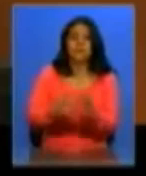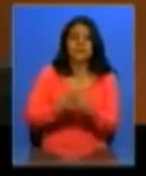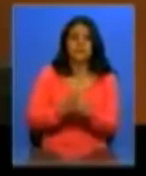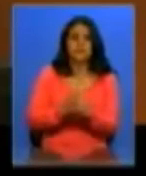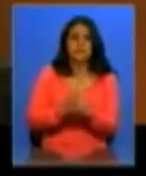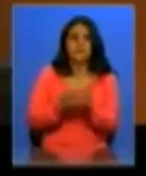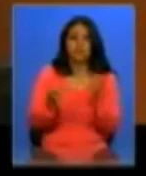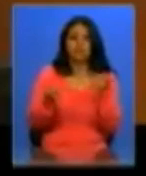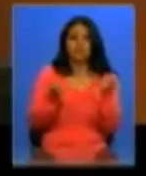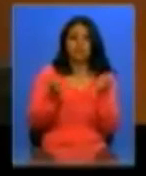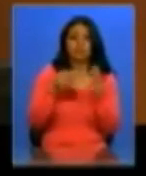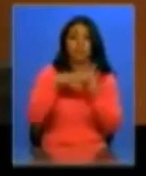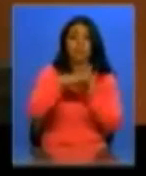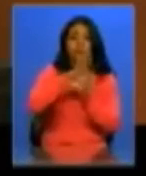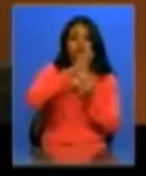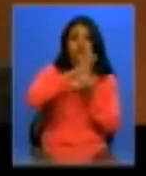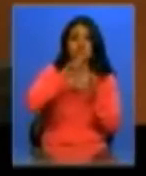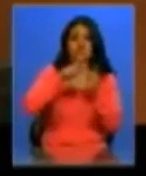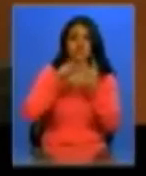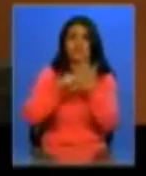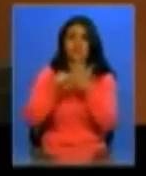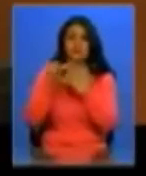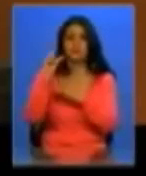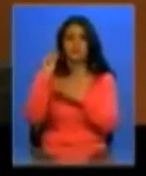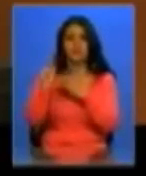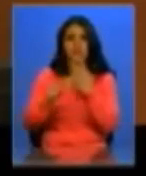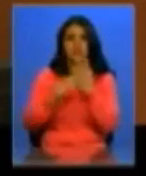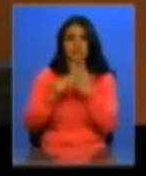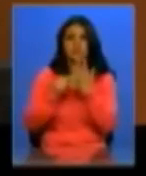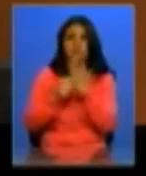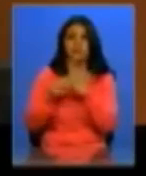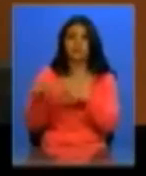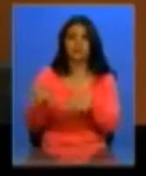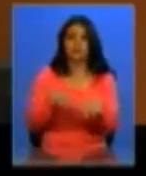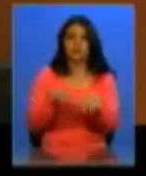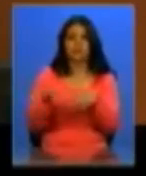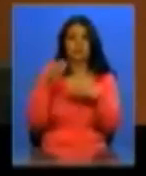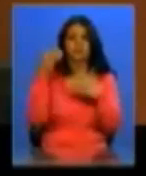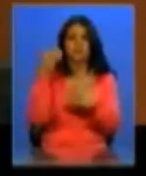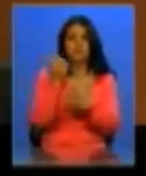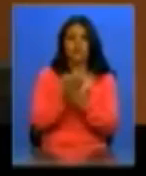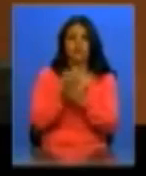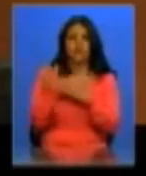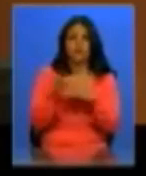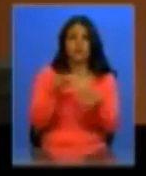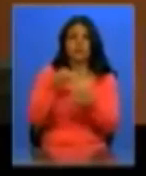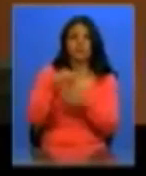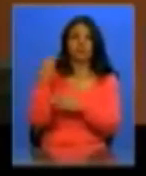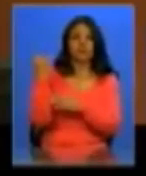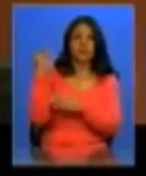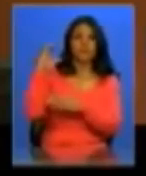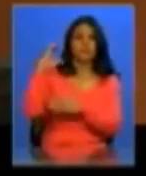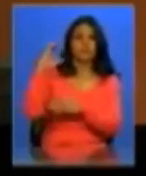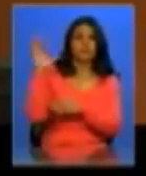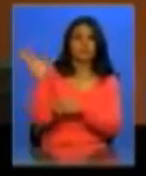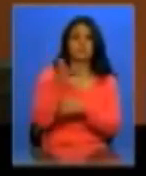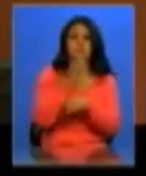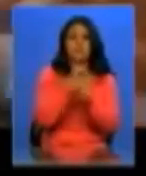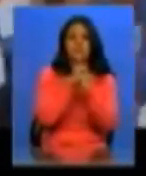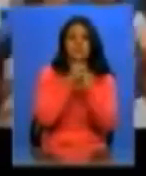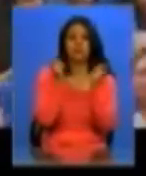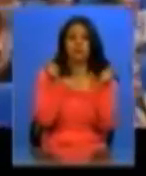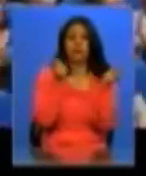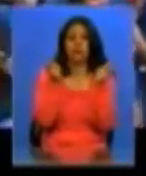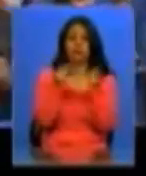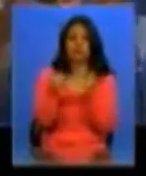el Banco Central, el Ministerio de Finanzas, el Ministerio Coordinador de Política Económica, los fondos de liquidez e incluso las instituciones de